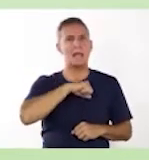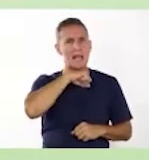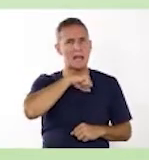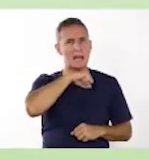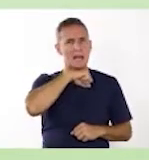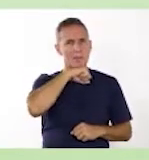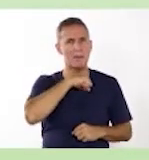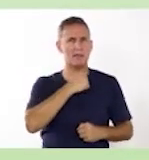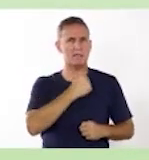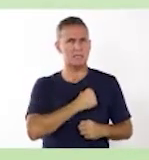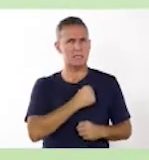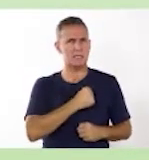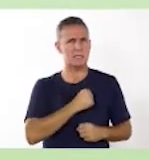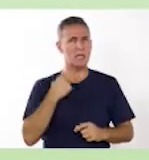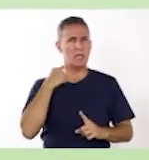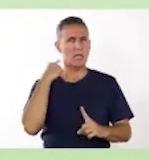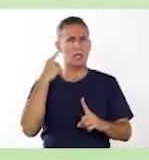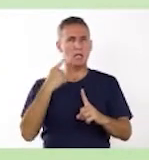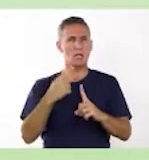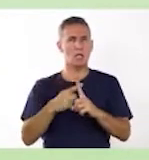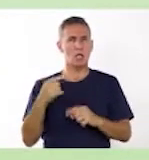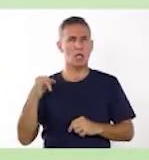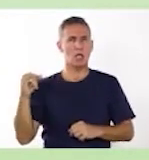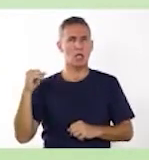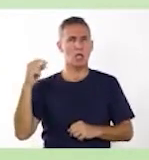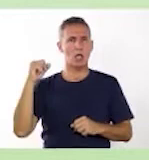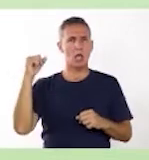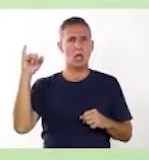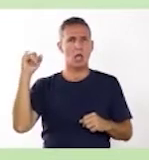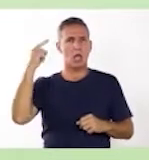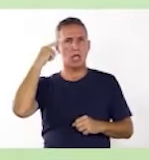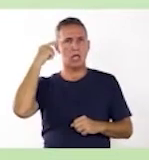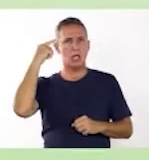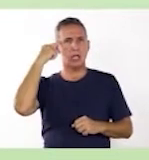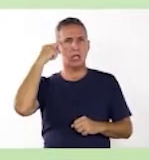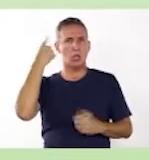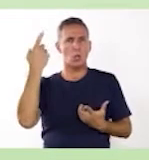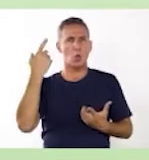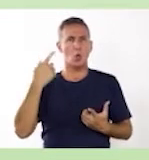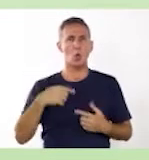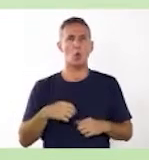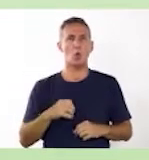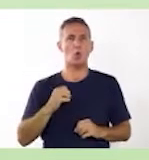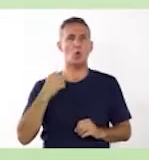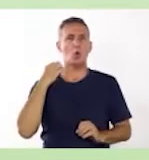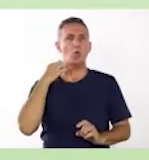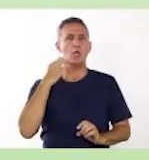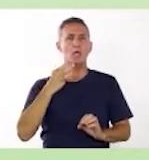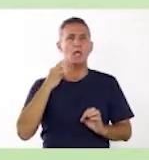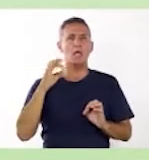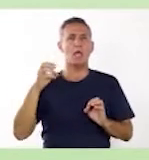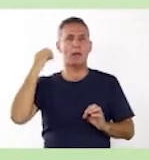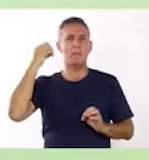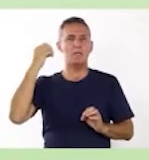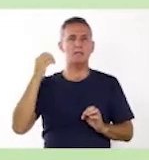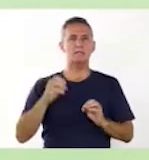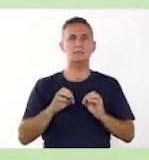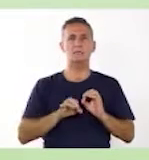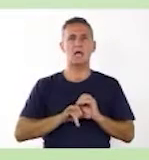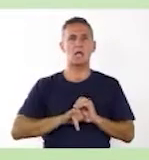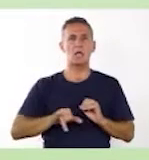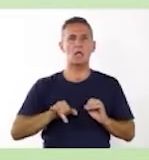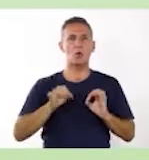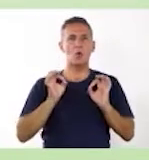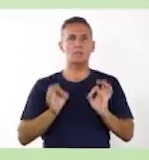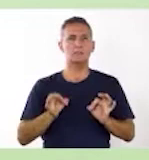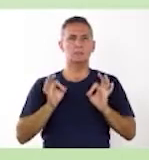dice que es la madre caprichosa, es de ideología muy tradicional y bastante retrógrada. Se muestra de acuerdo